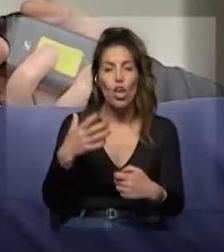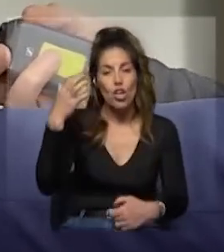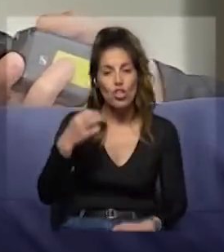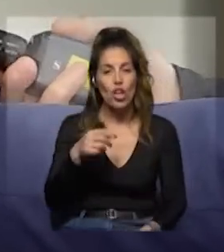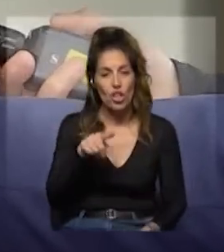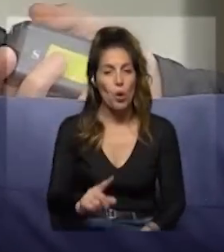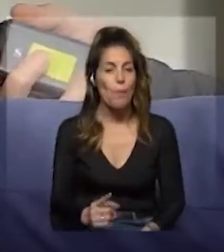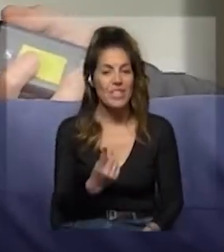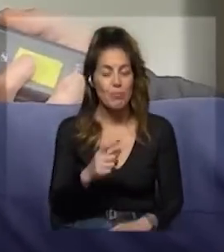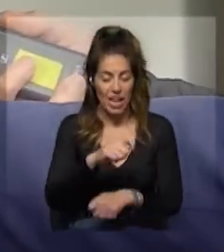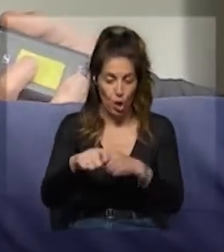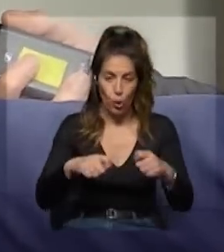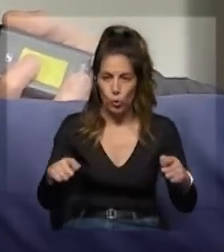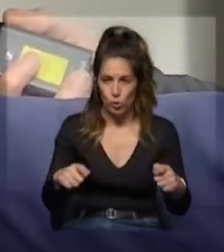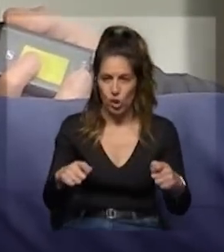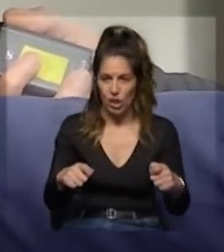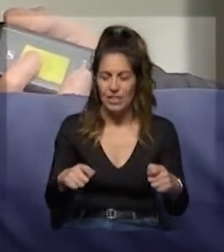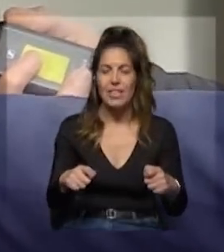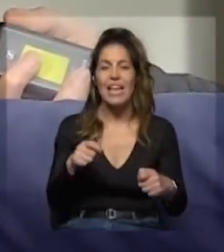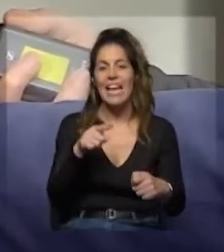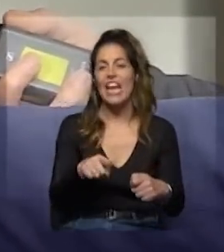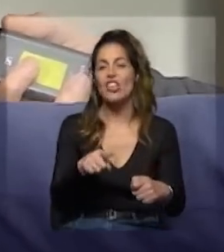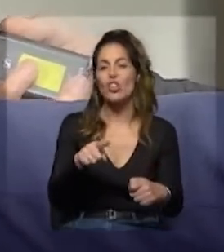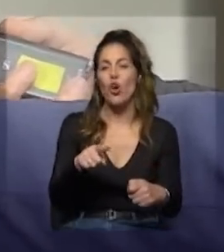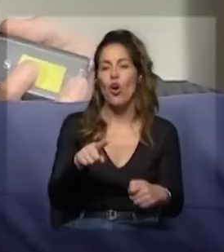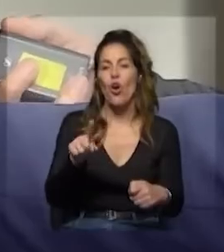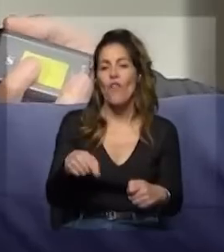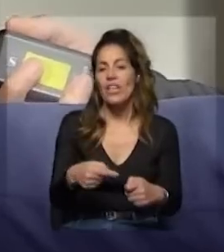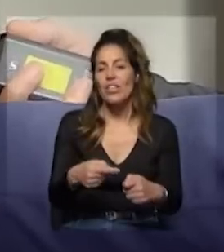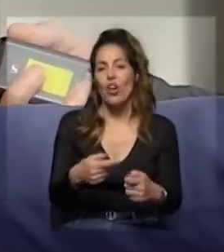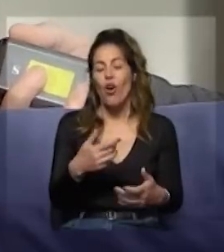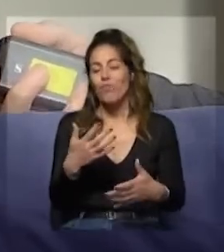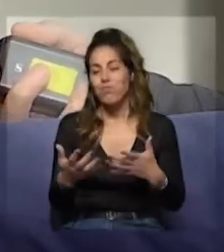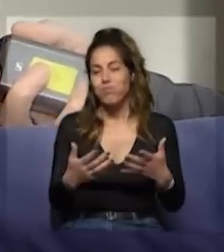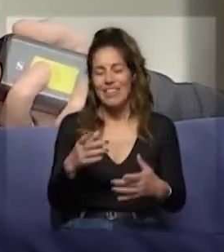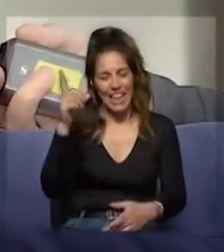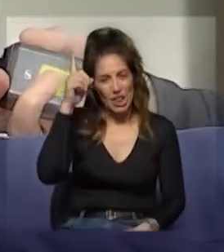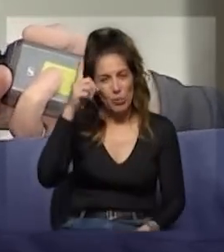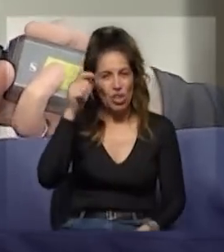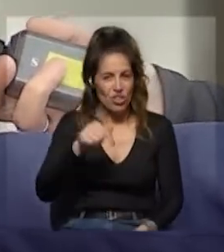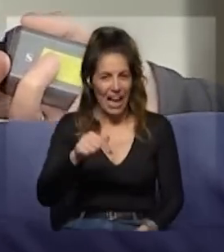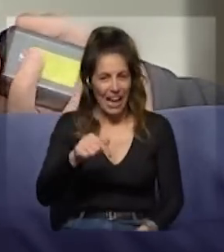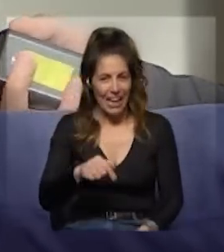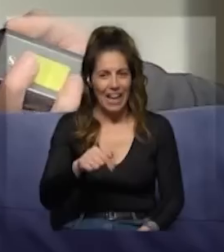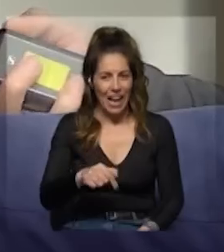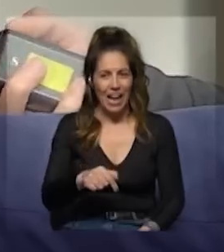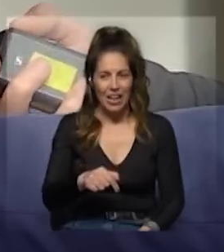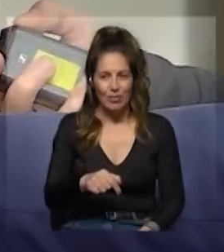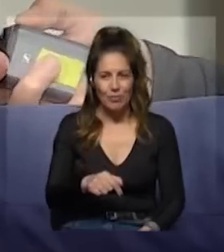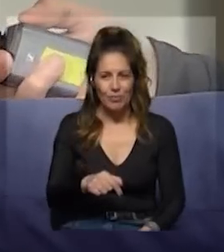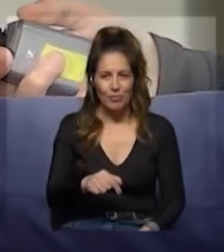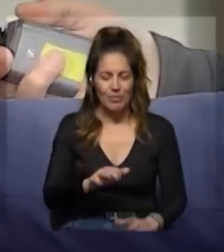una de las principales conclusiones dig esto vino la pelota vino embarrada de diputados bueno y acá la devolvimos